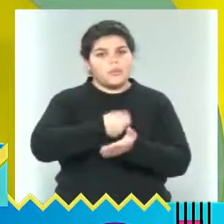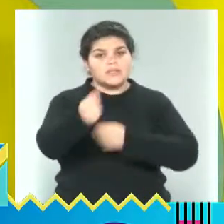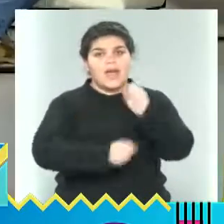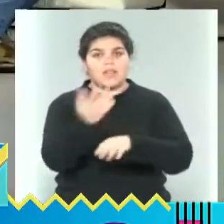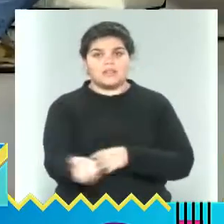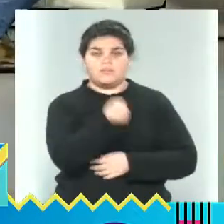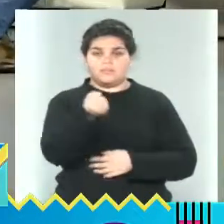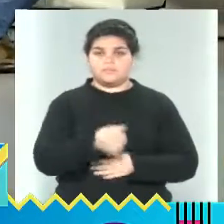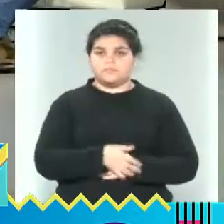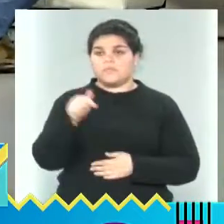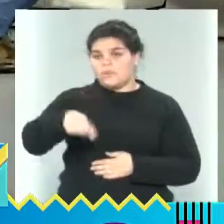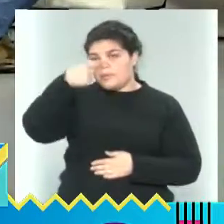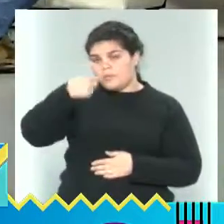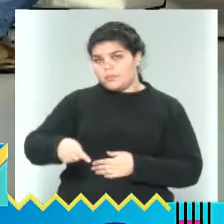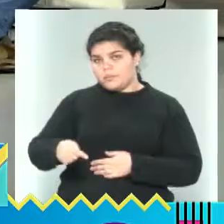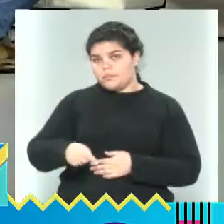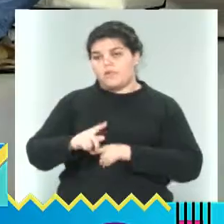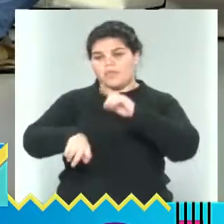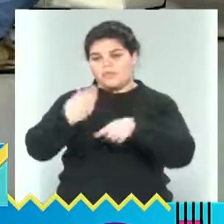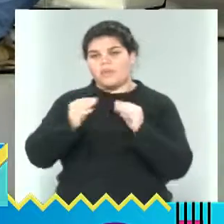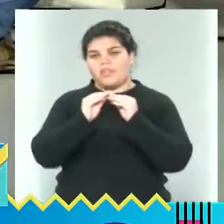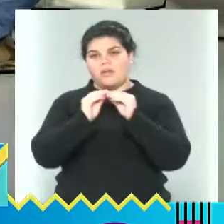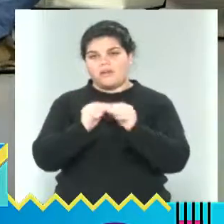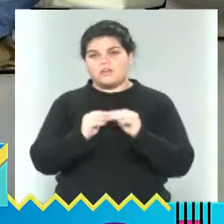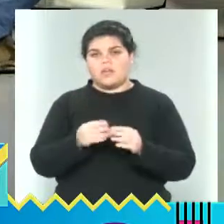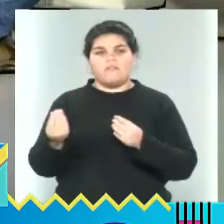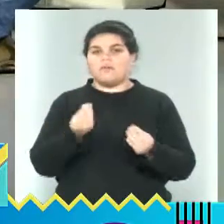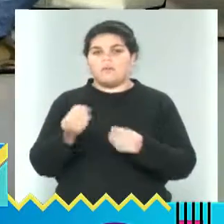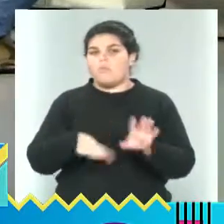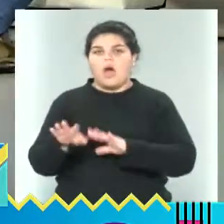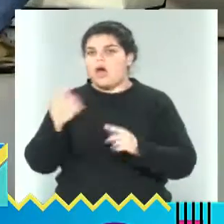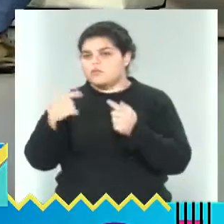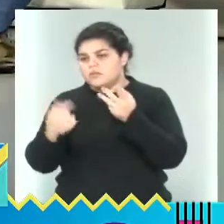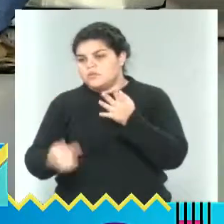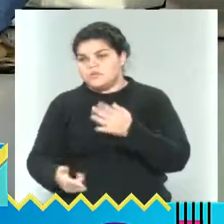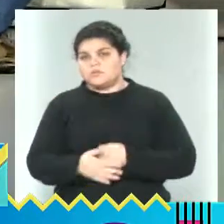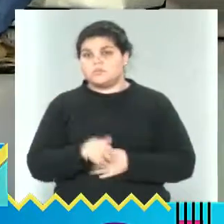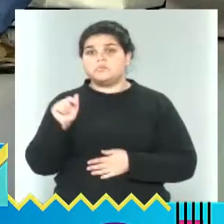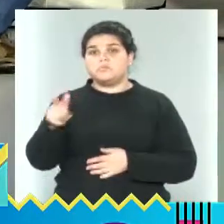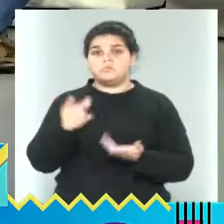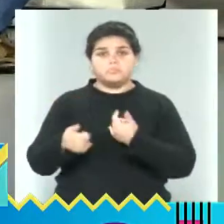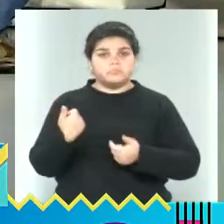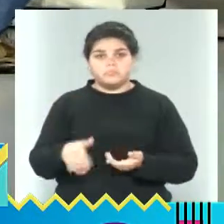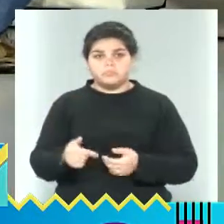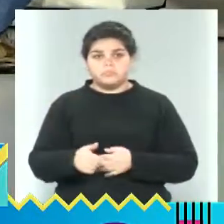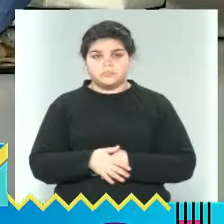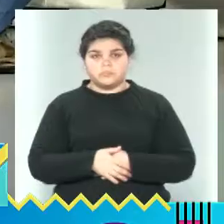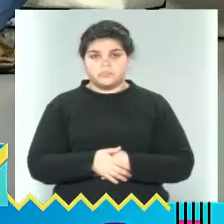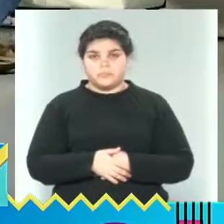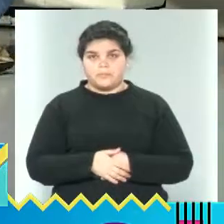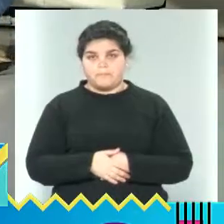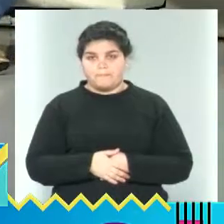al último diagnóstico, ya arrancamos a debatir, bueno, ¿cómo hacemos un montón de cosas? Alejandro. Sí,